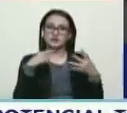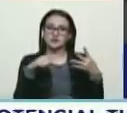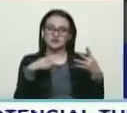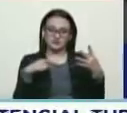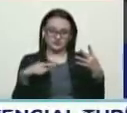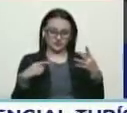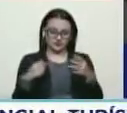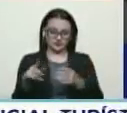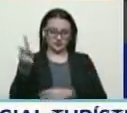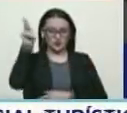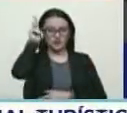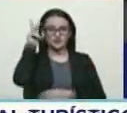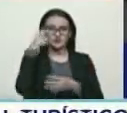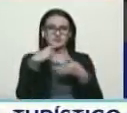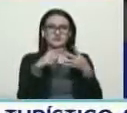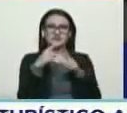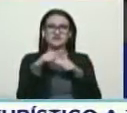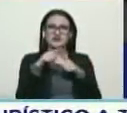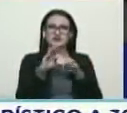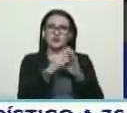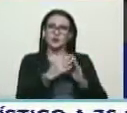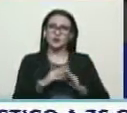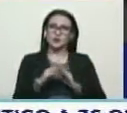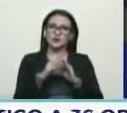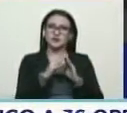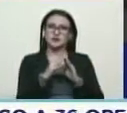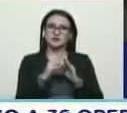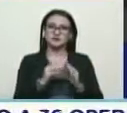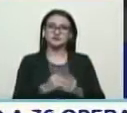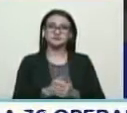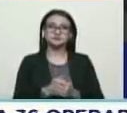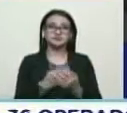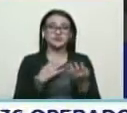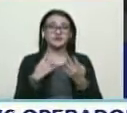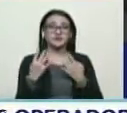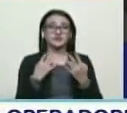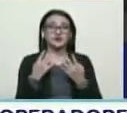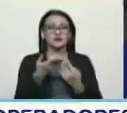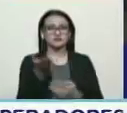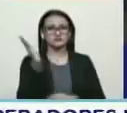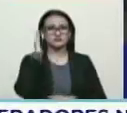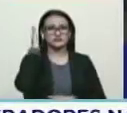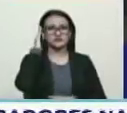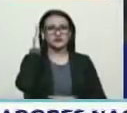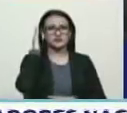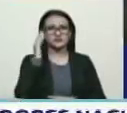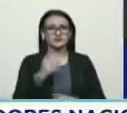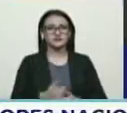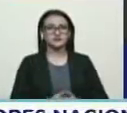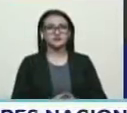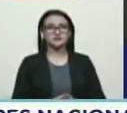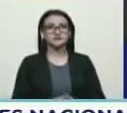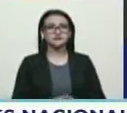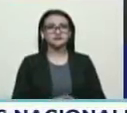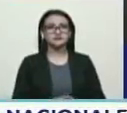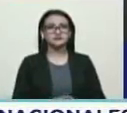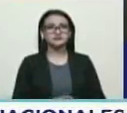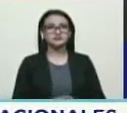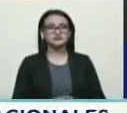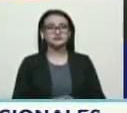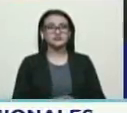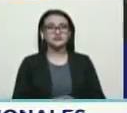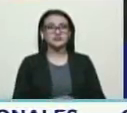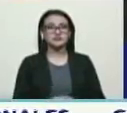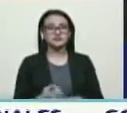Cumanagoto, Guayú, Yucpa, Ñengatu. La feria, como ustedes saben, fue dedicada a